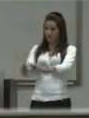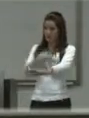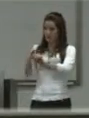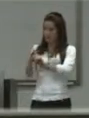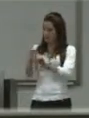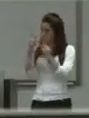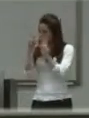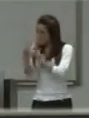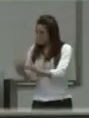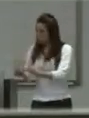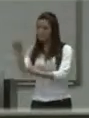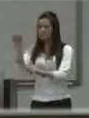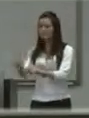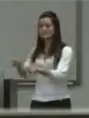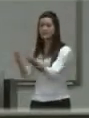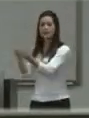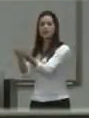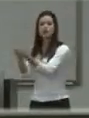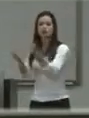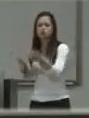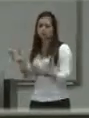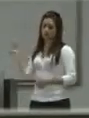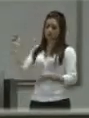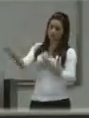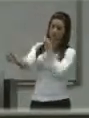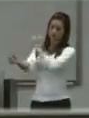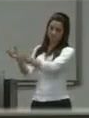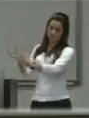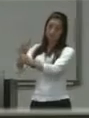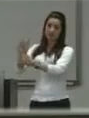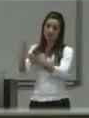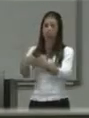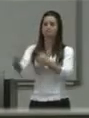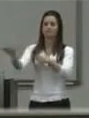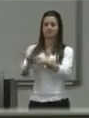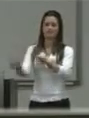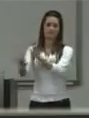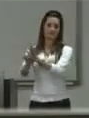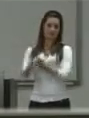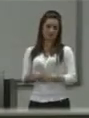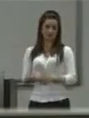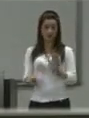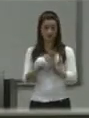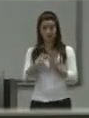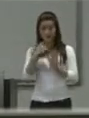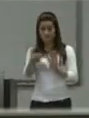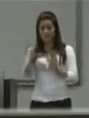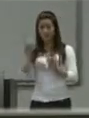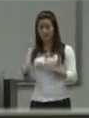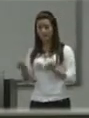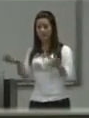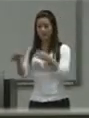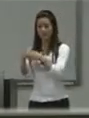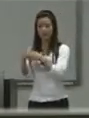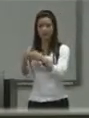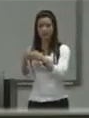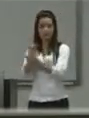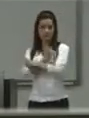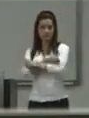debía recibir la persona en nuestra opinión lo que debe hacer y de hecho la ley ordena que sea un equipo interdisciplinario ese equipo